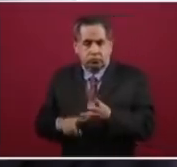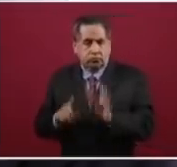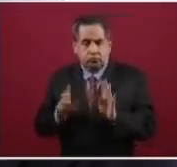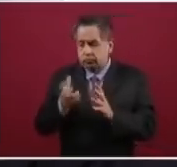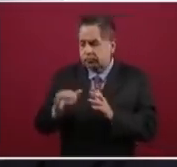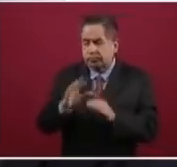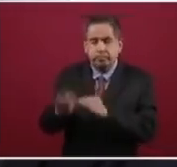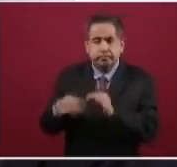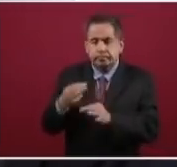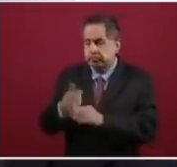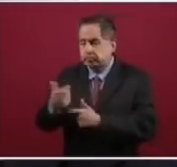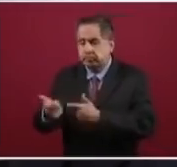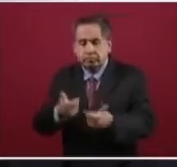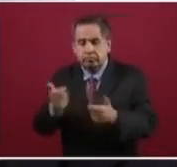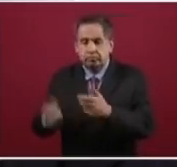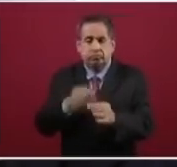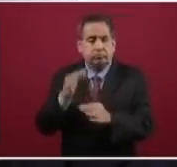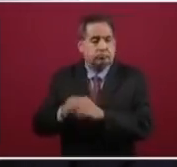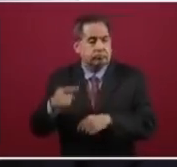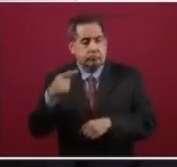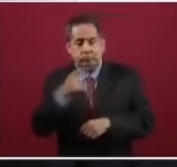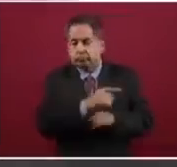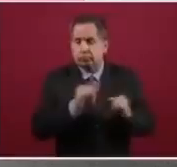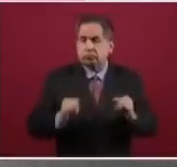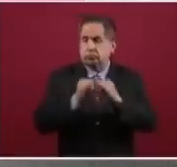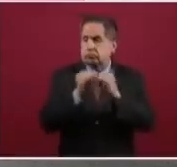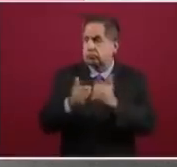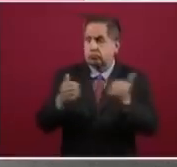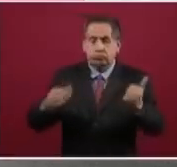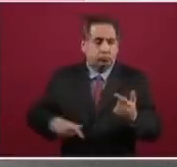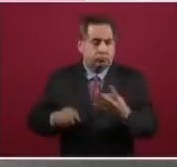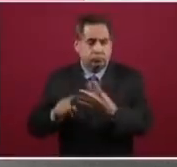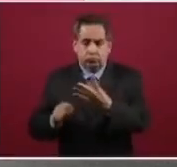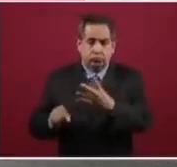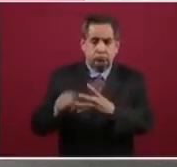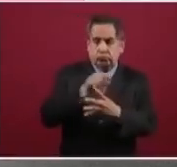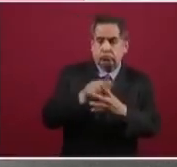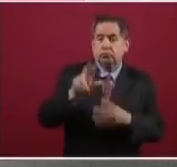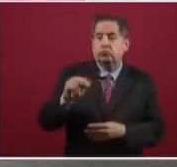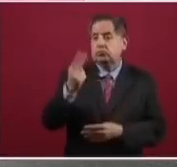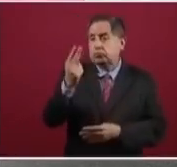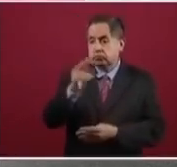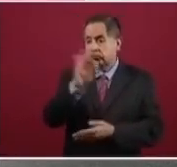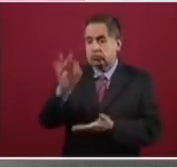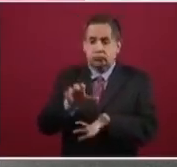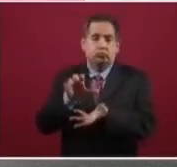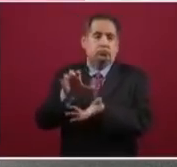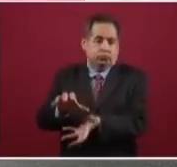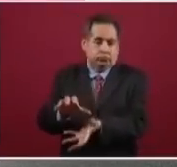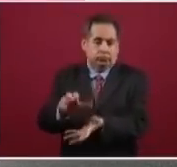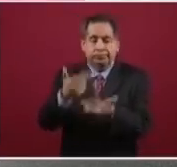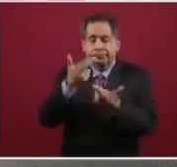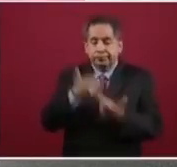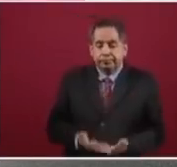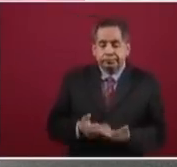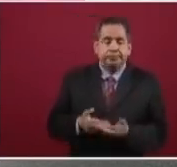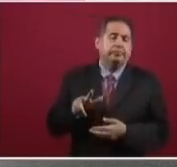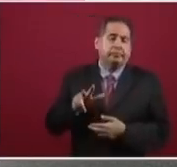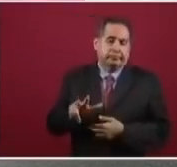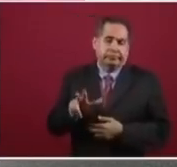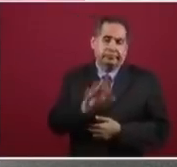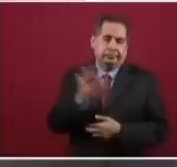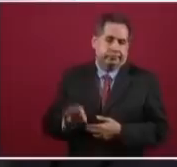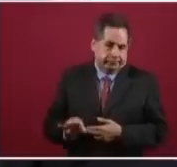que van ya sea a los órganos autónomos o a las entidades federativas y ese es el monto básicamente sobre